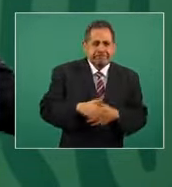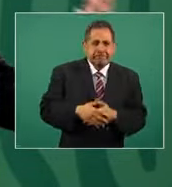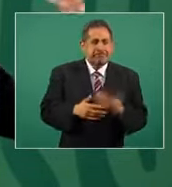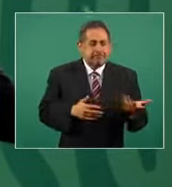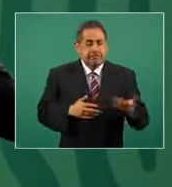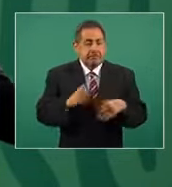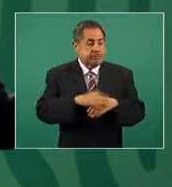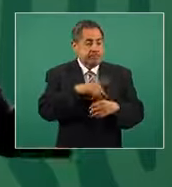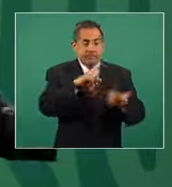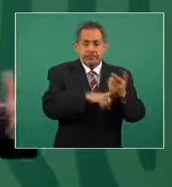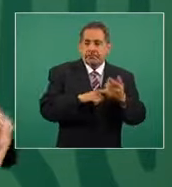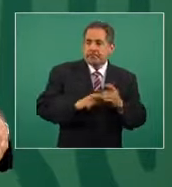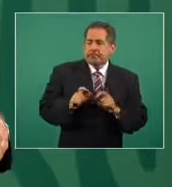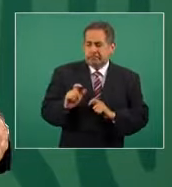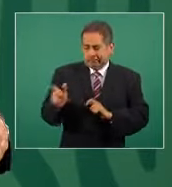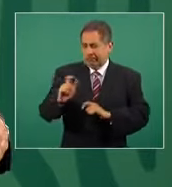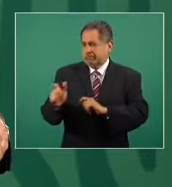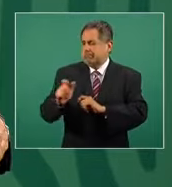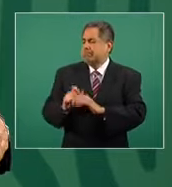canasteaban,